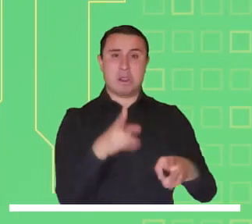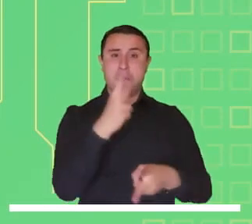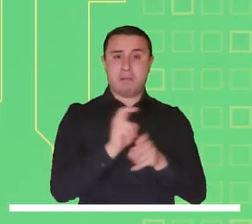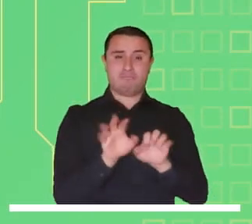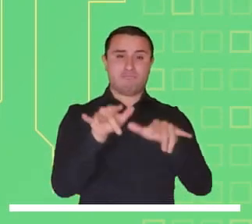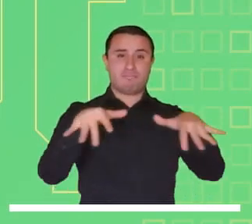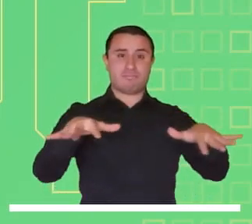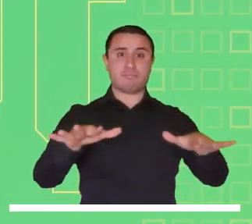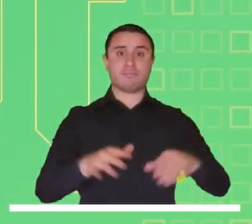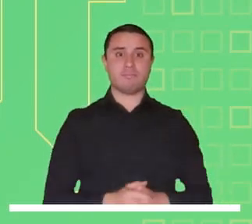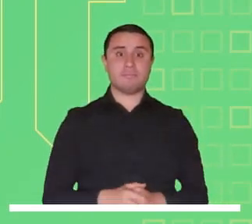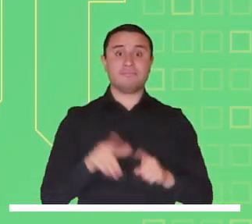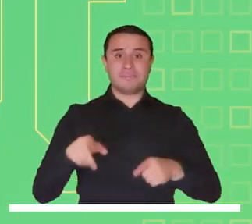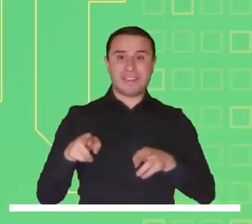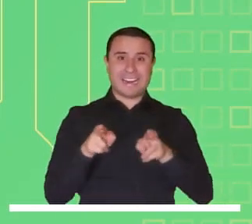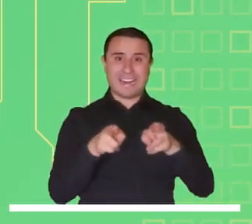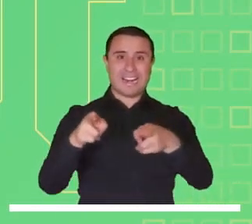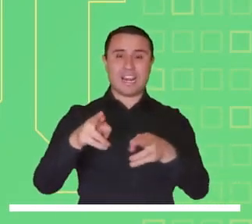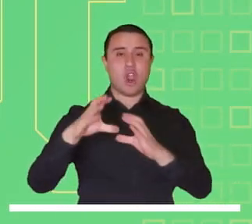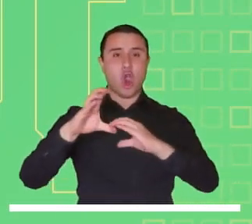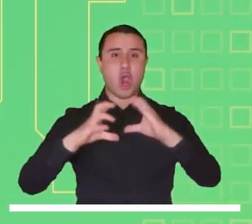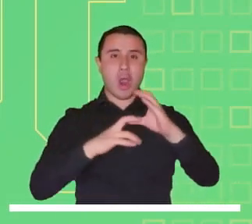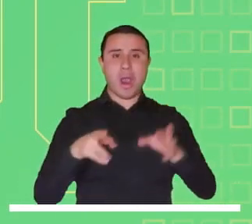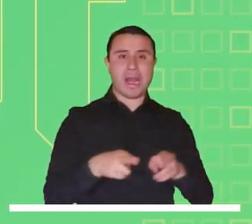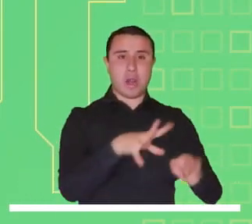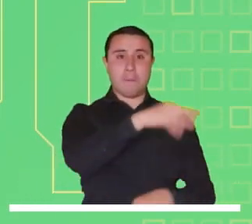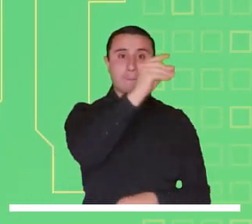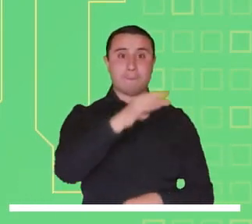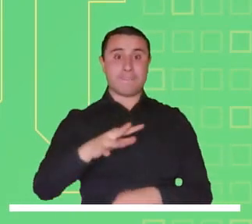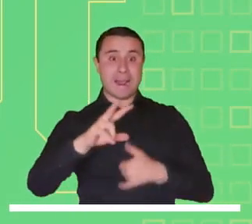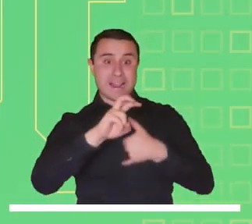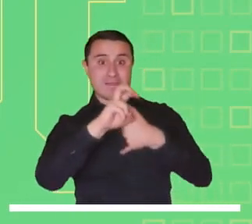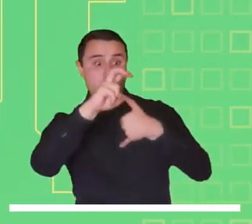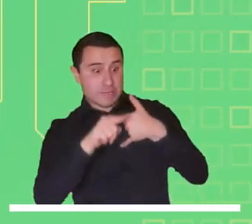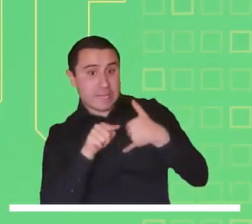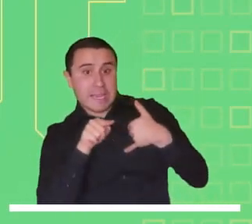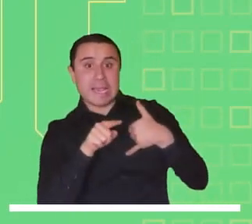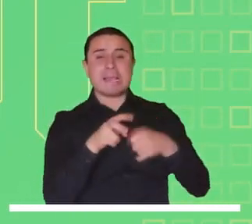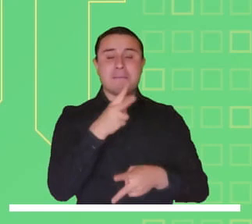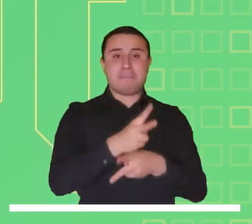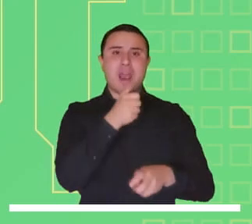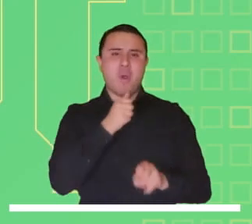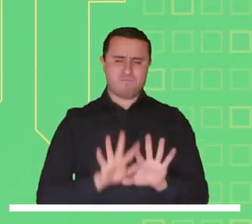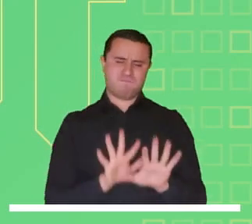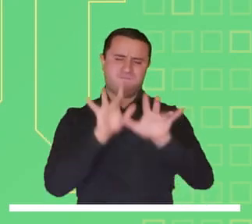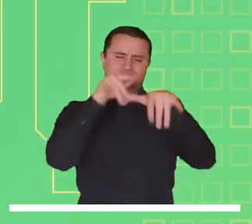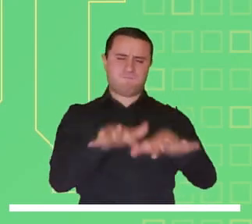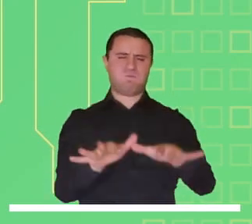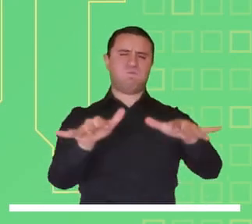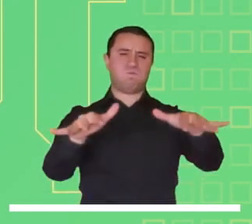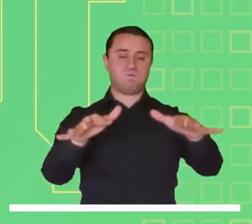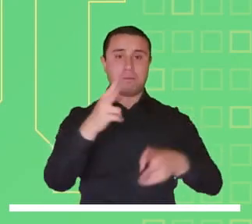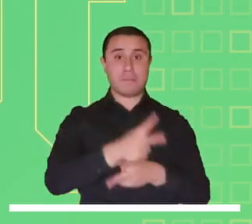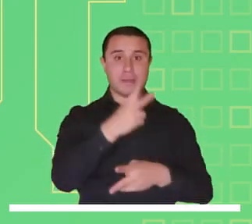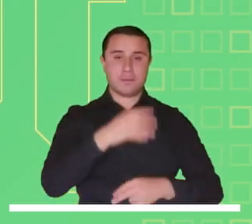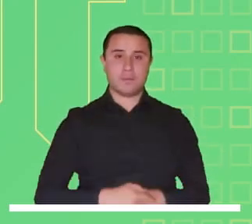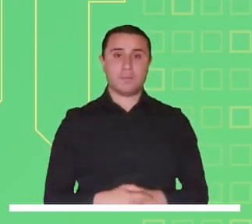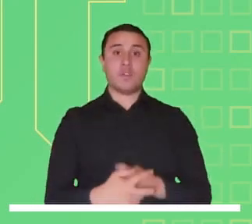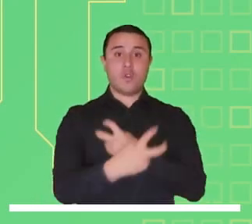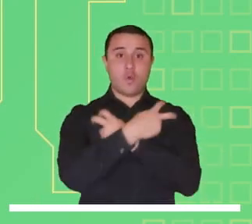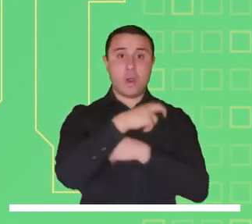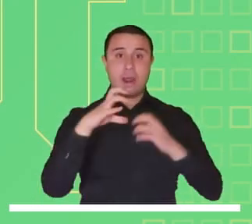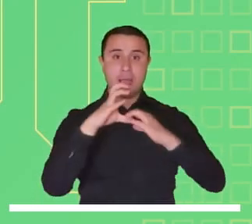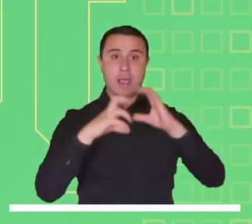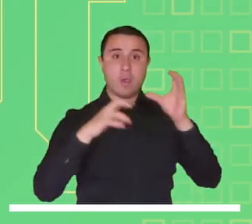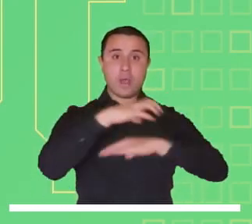de las regiones Caribe, Pacífica y Orinoquía, así como en los sectores alrededor de los ríos Cauca y Magdalena, al norte del país, por niveles altos de